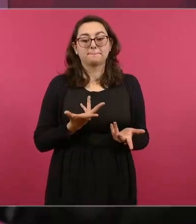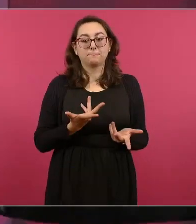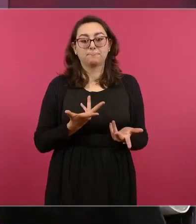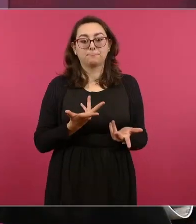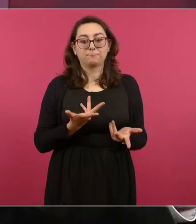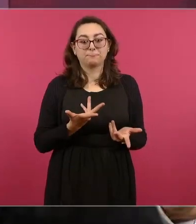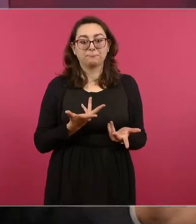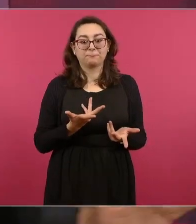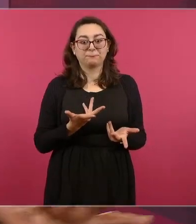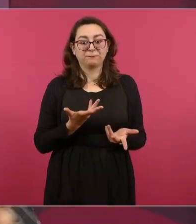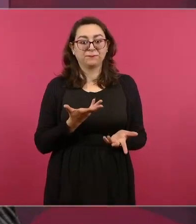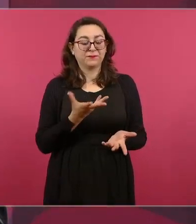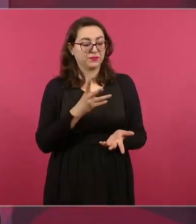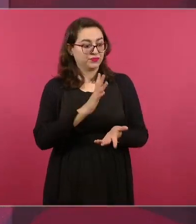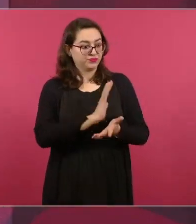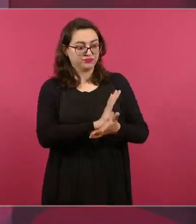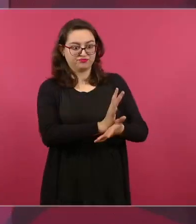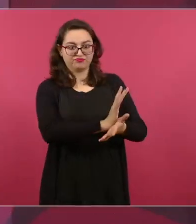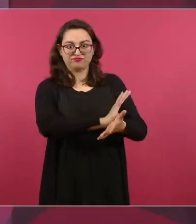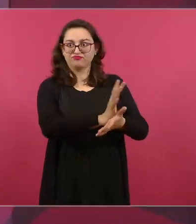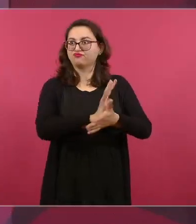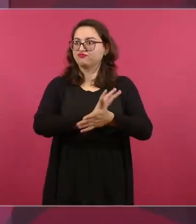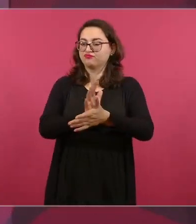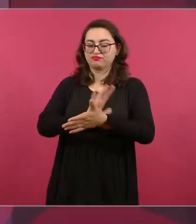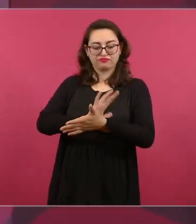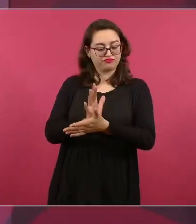no a la discriminación,